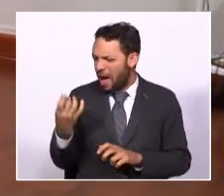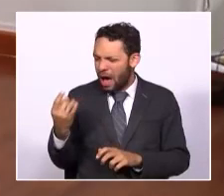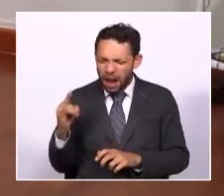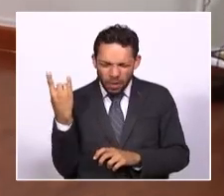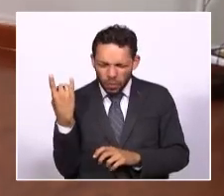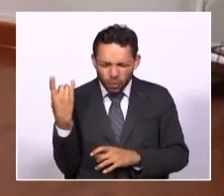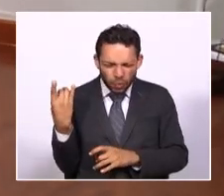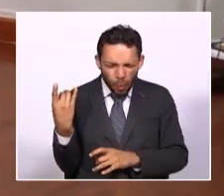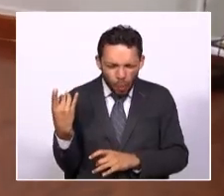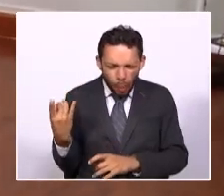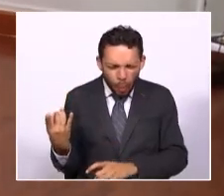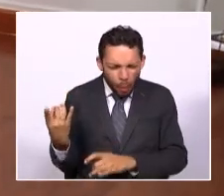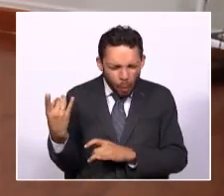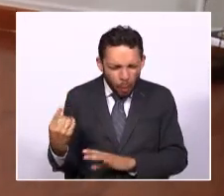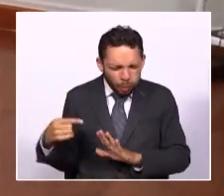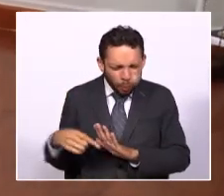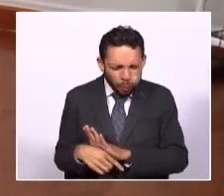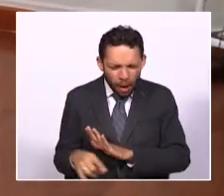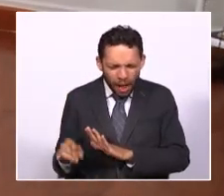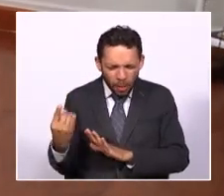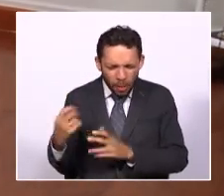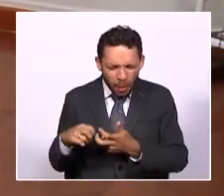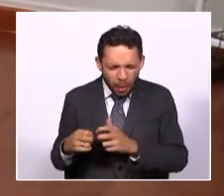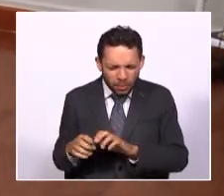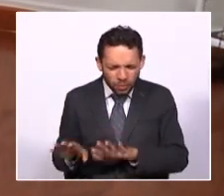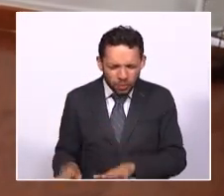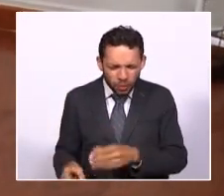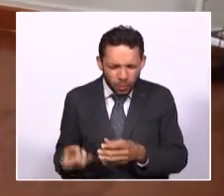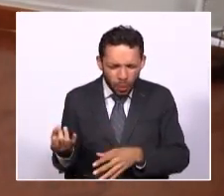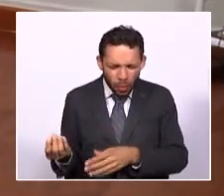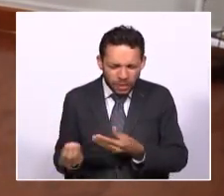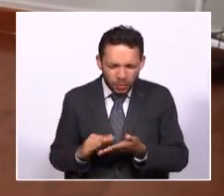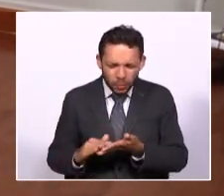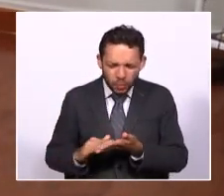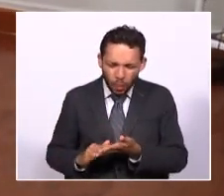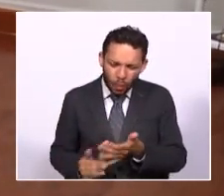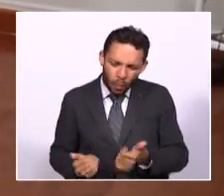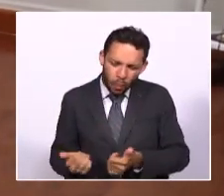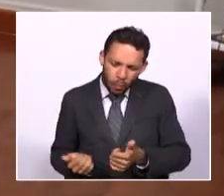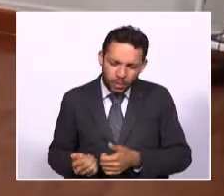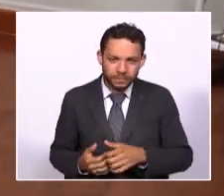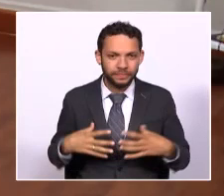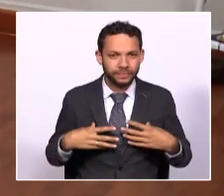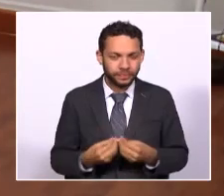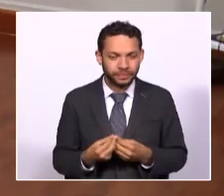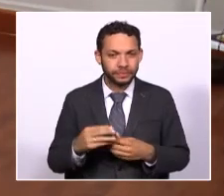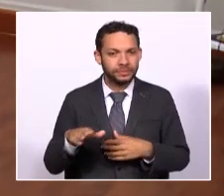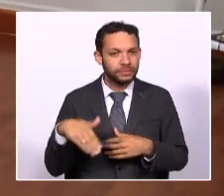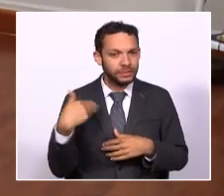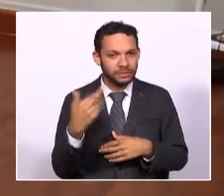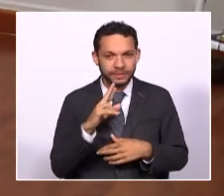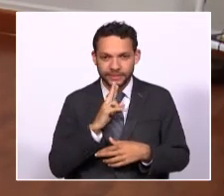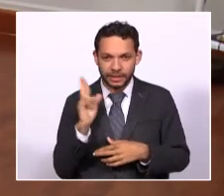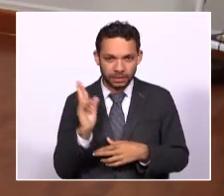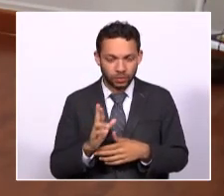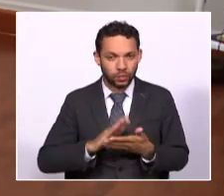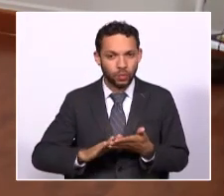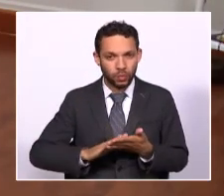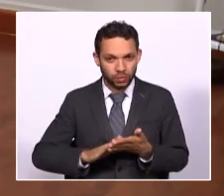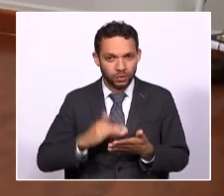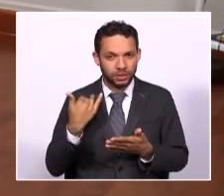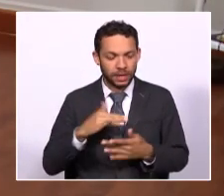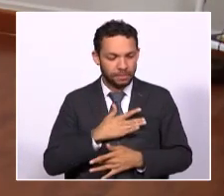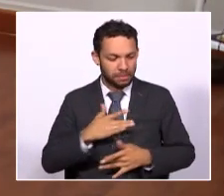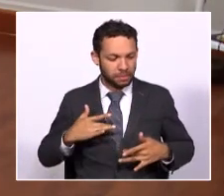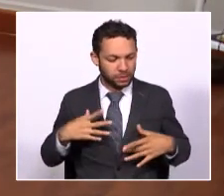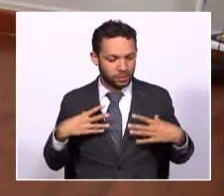de consulta de dolor o demás? Bueno, después de que tenemos los resultados del diagnóstico del paciente, apoyado